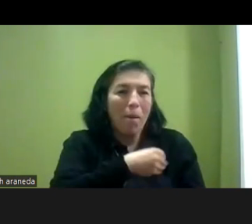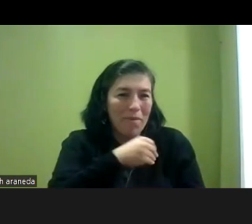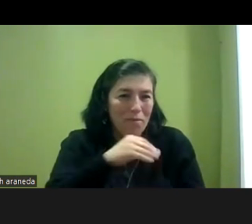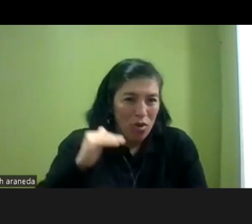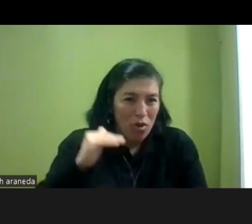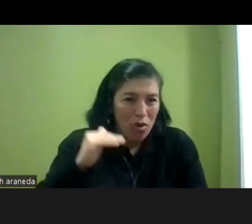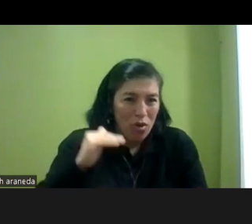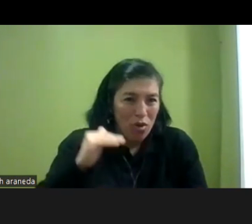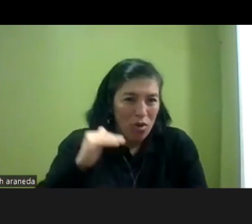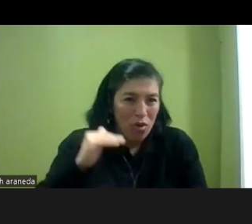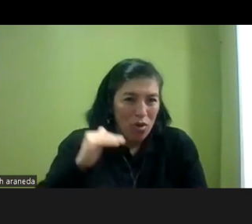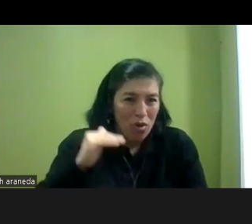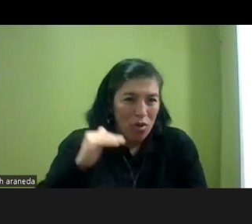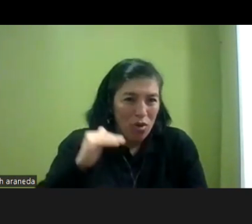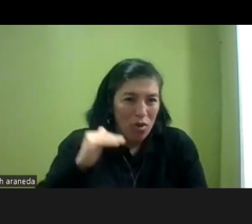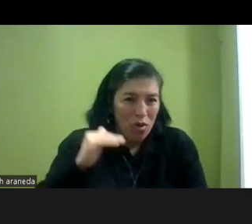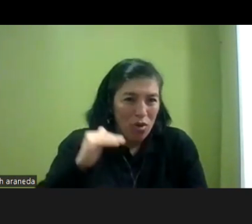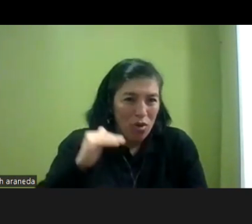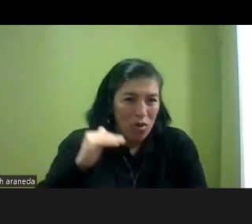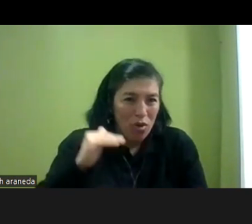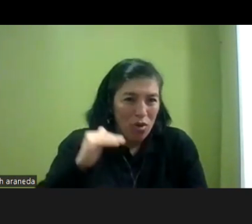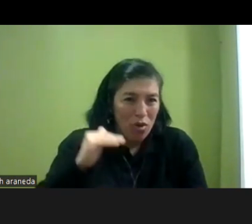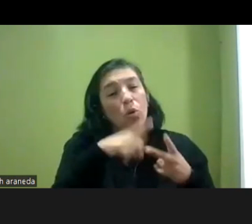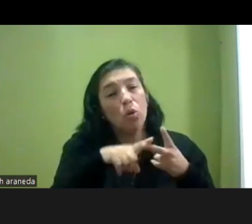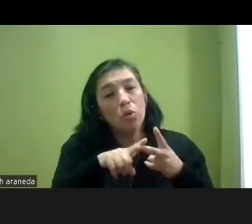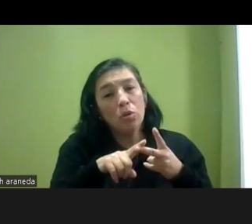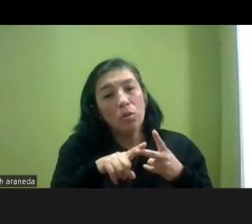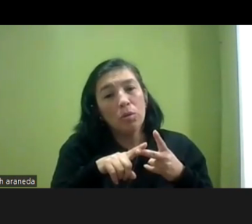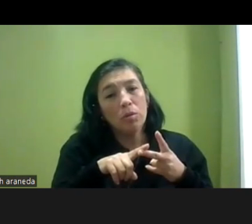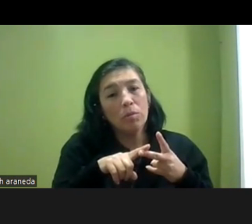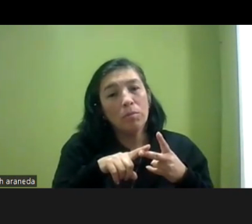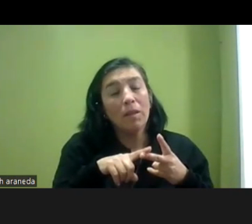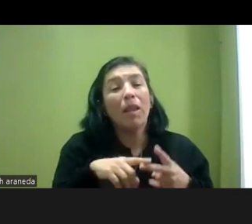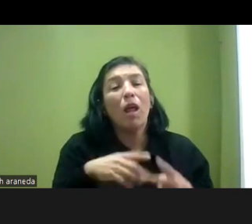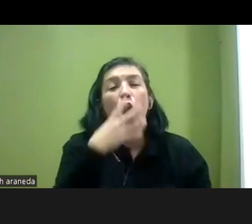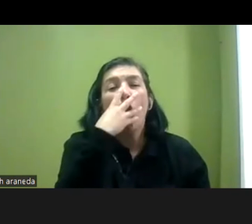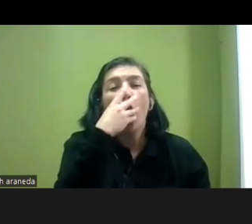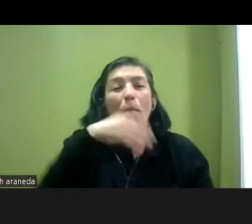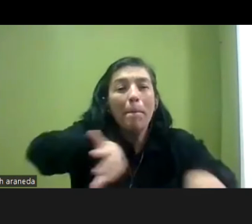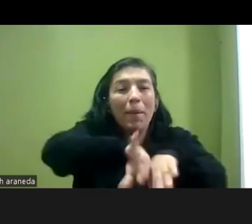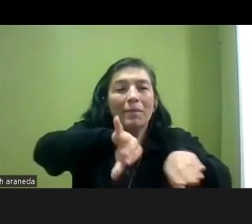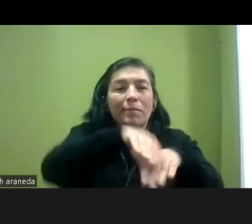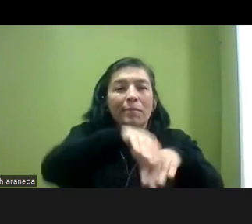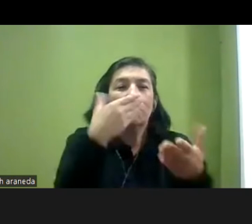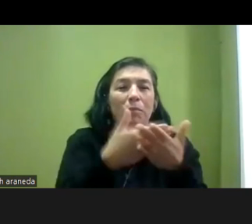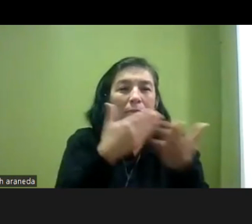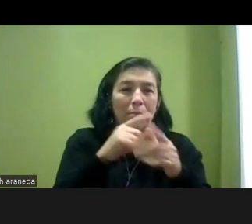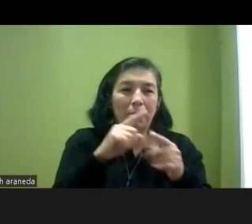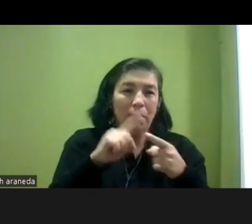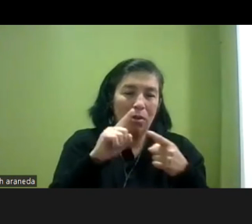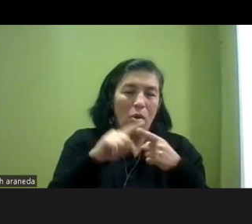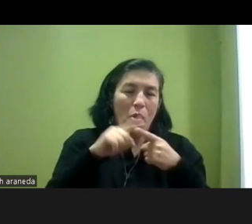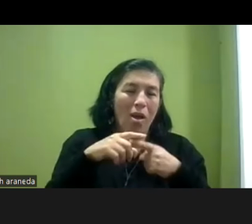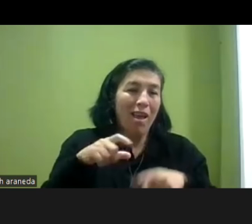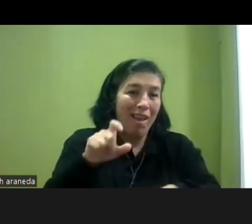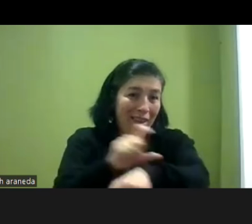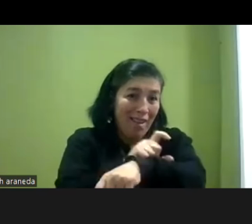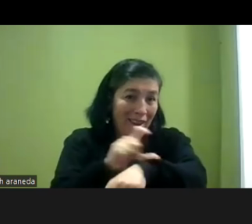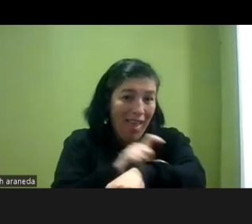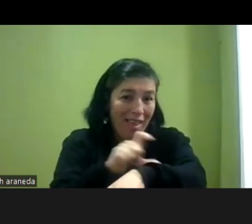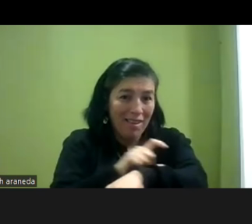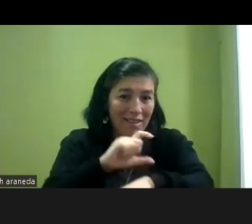luego pelícanos y lobos marinos. Del lobo marino se aprovecha también la grasa,